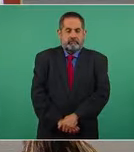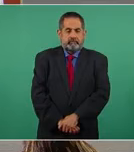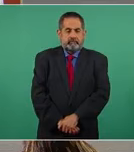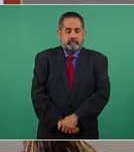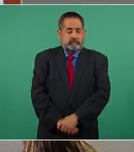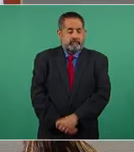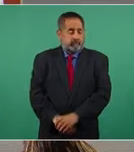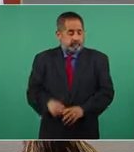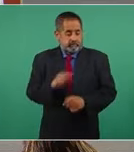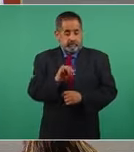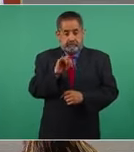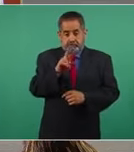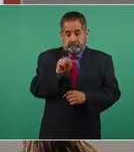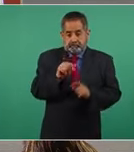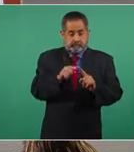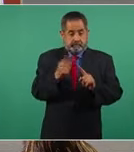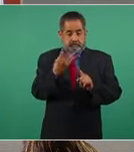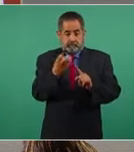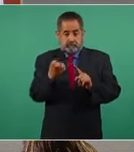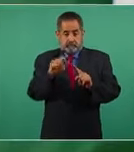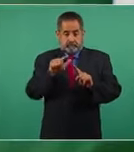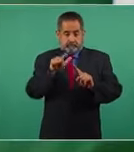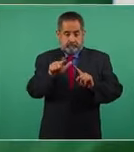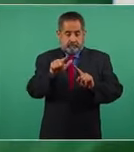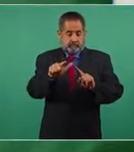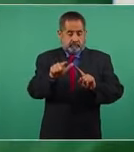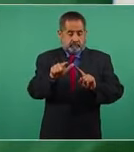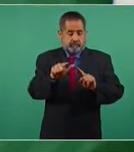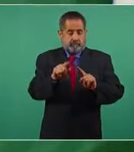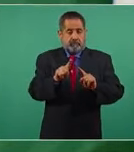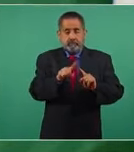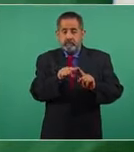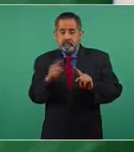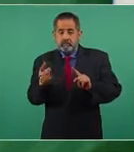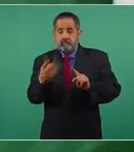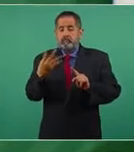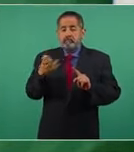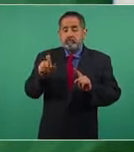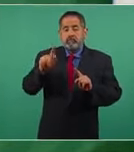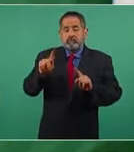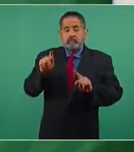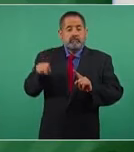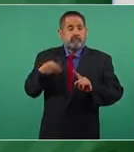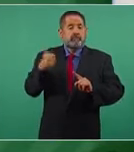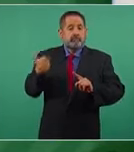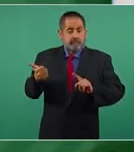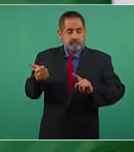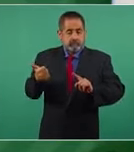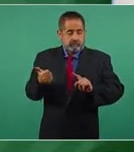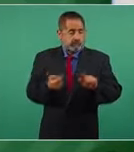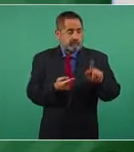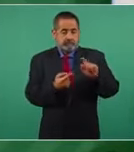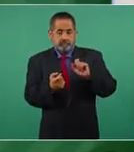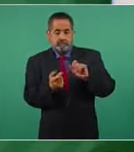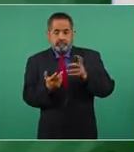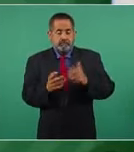de 417 a 476.